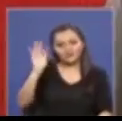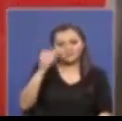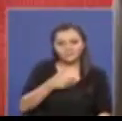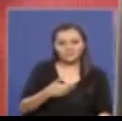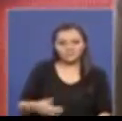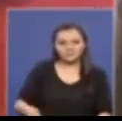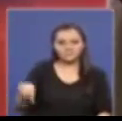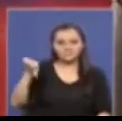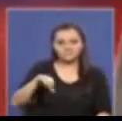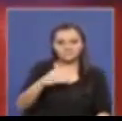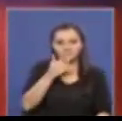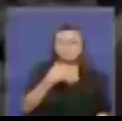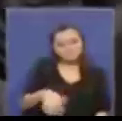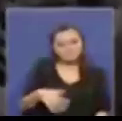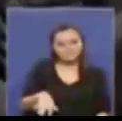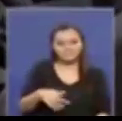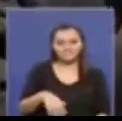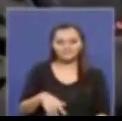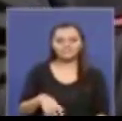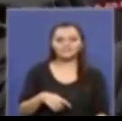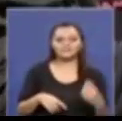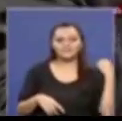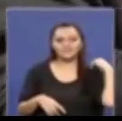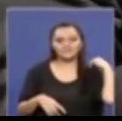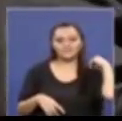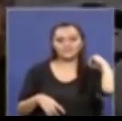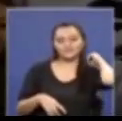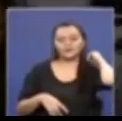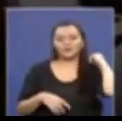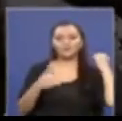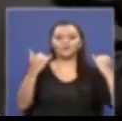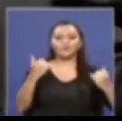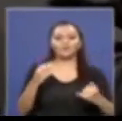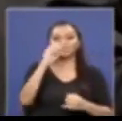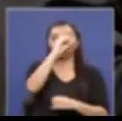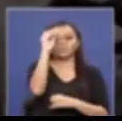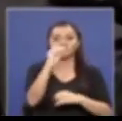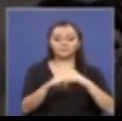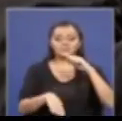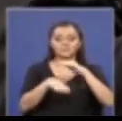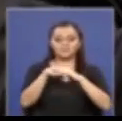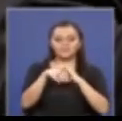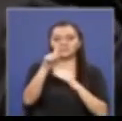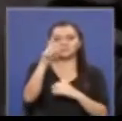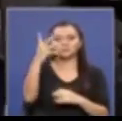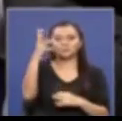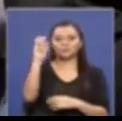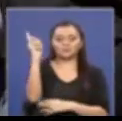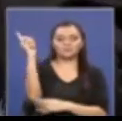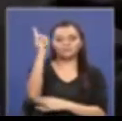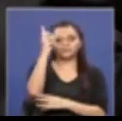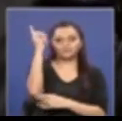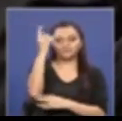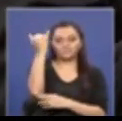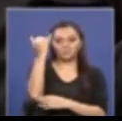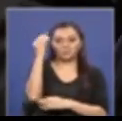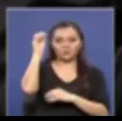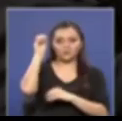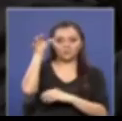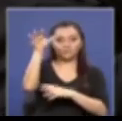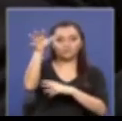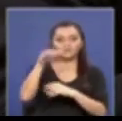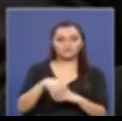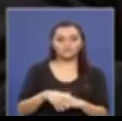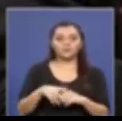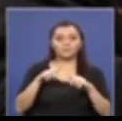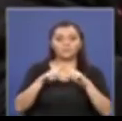presidente... Efectivamente, presidente, pues hemos logrado reducir el pico en 140 megavatios con estas medidas en iluminación y alumbrado